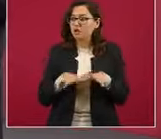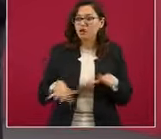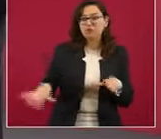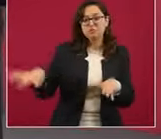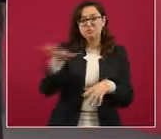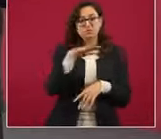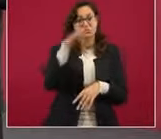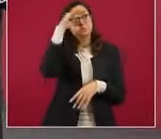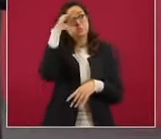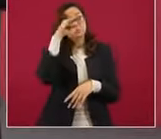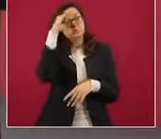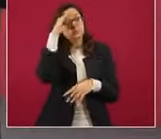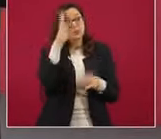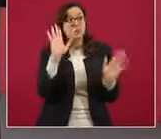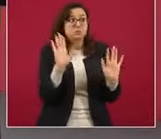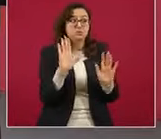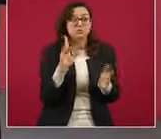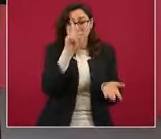Yo les